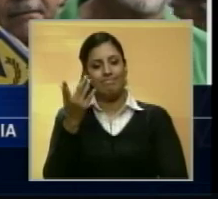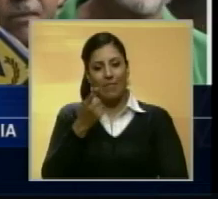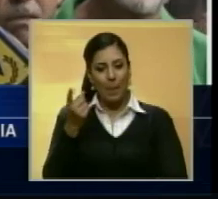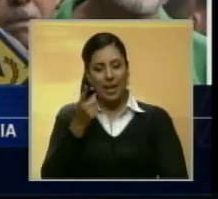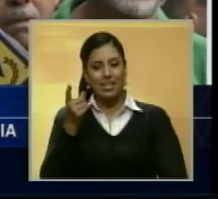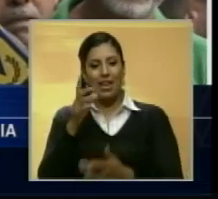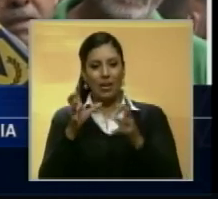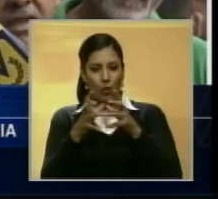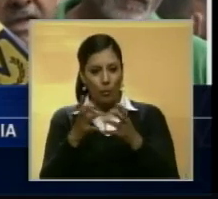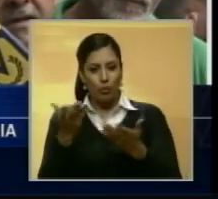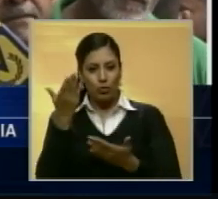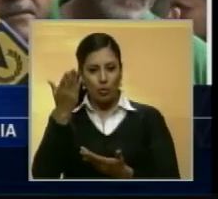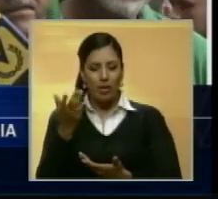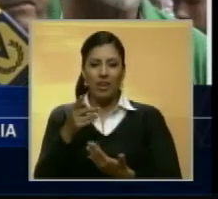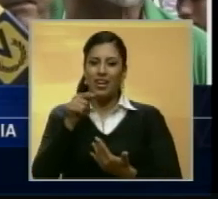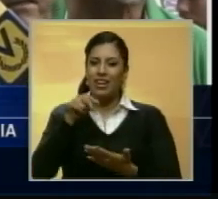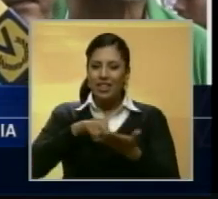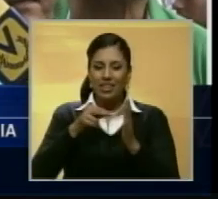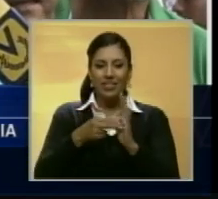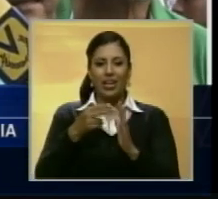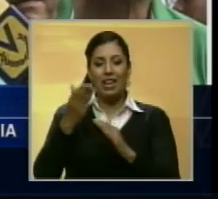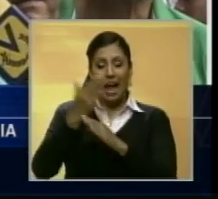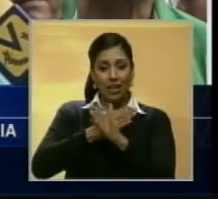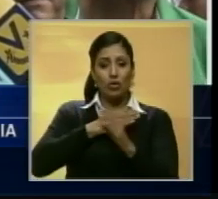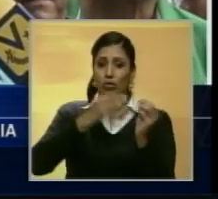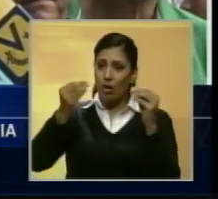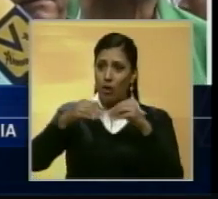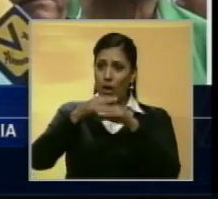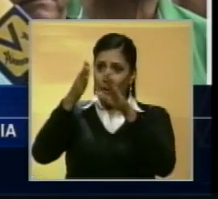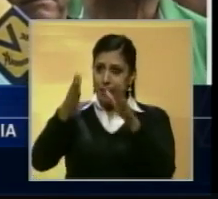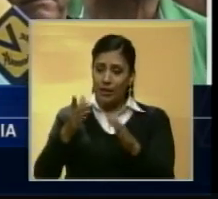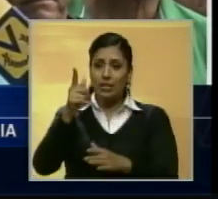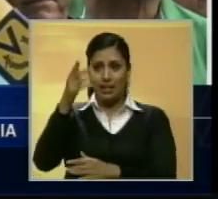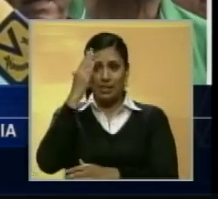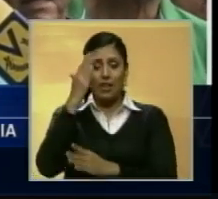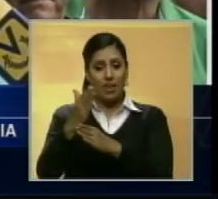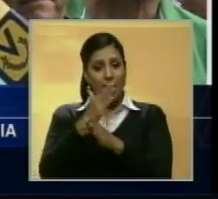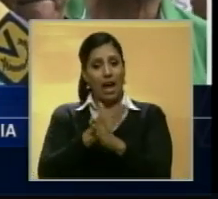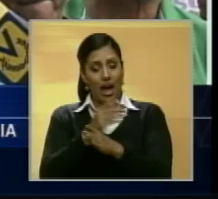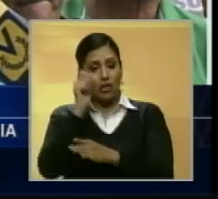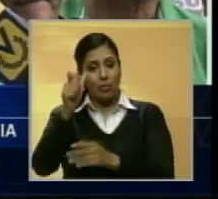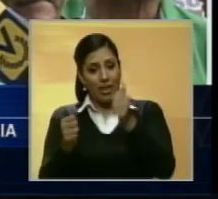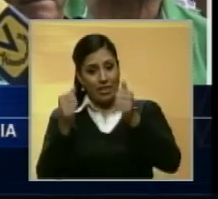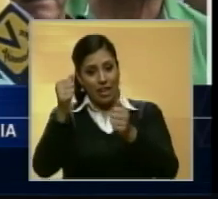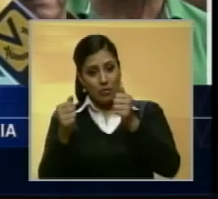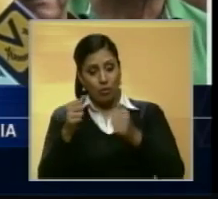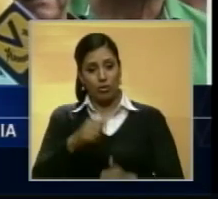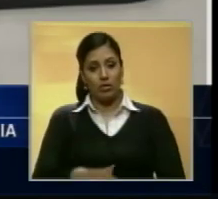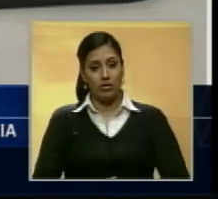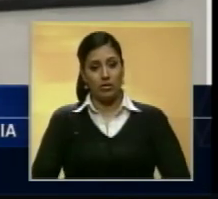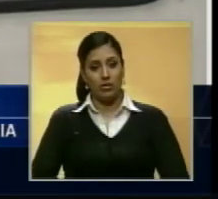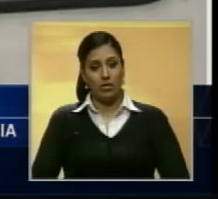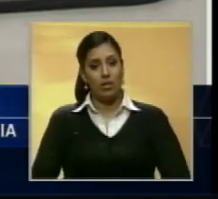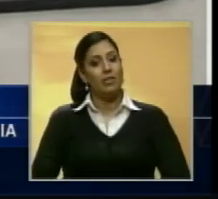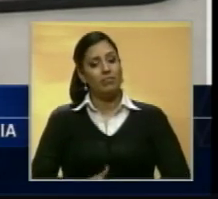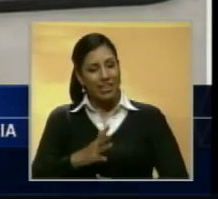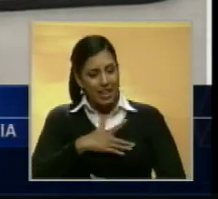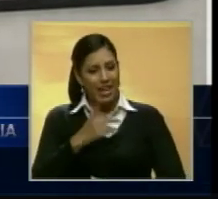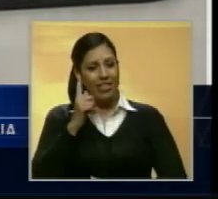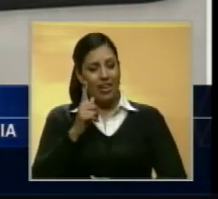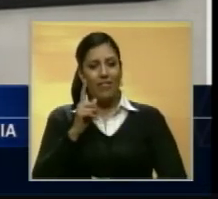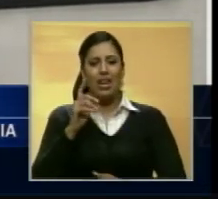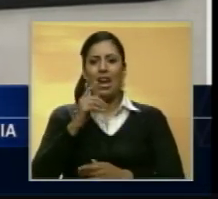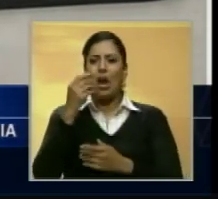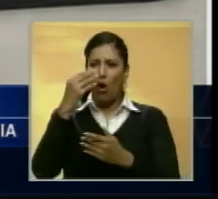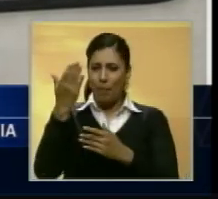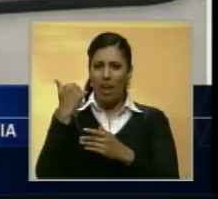el ajuste de pasaje. Eso ya era un previo acuerdo con el señor ministro de Transporte y Comunicaciones. Queremos que el señor se